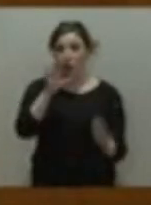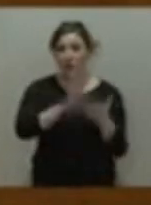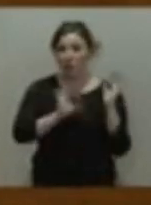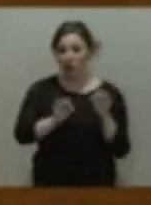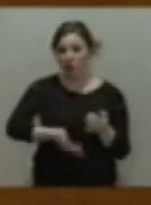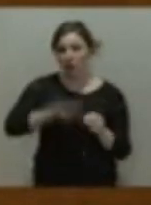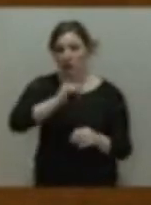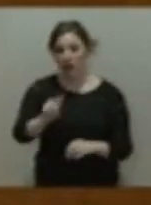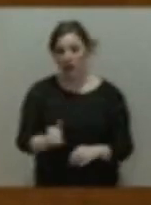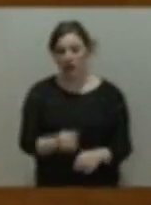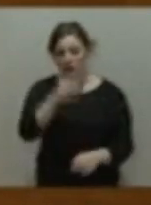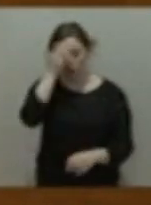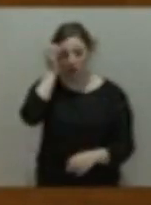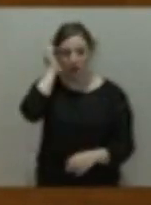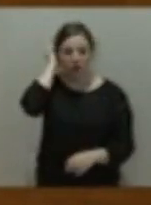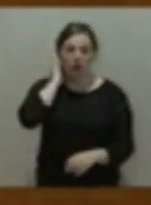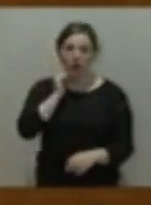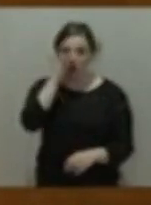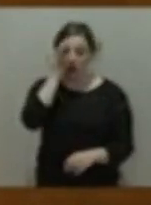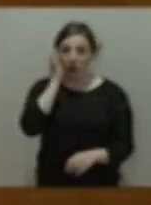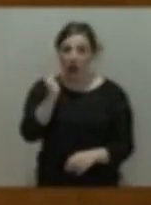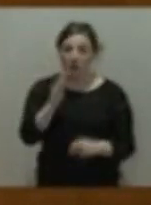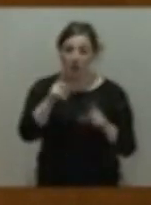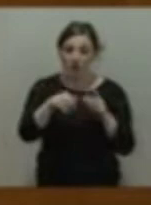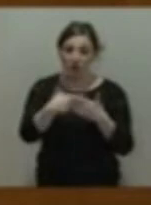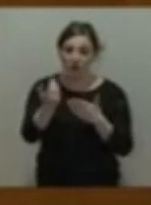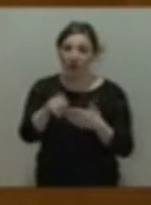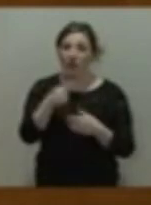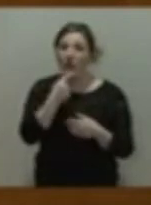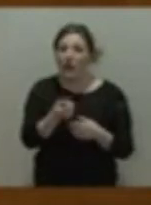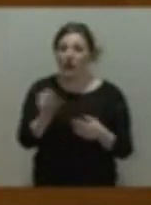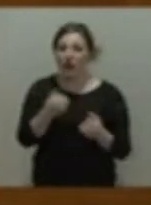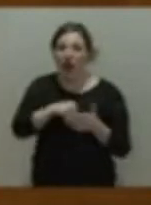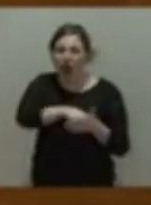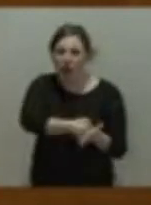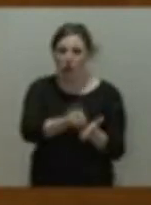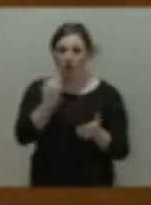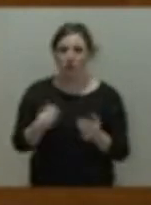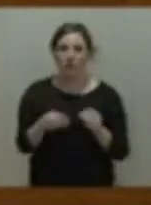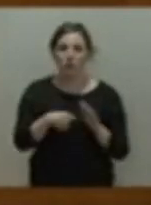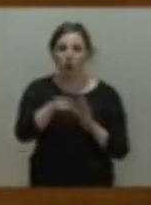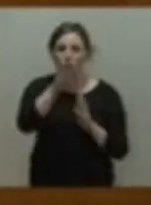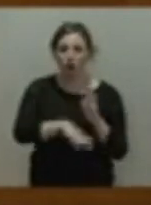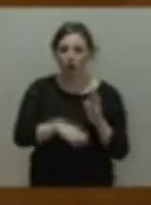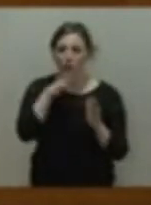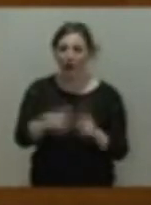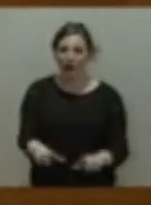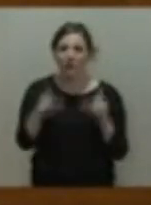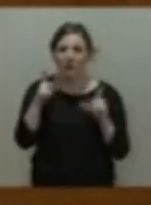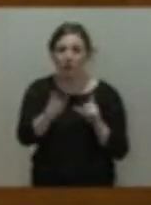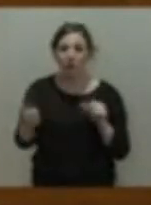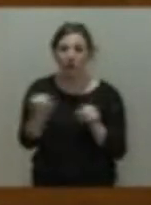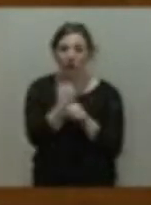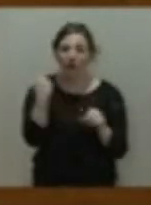importante. Y además, desde la empresa, ya se dijo aquí también, se acosa a quienes, incluso su condición de representantes de los